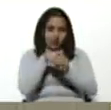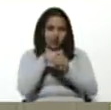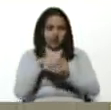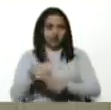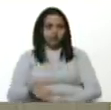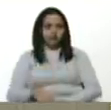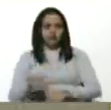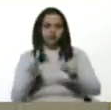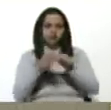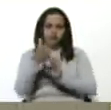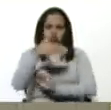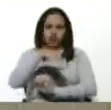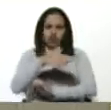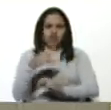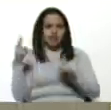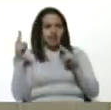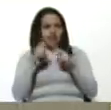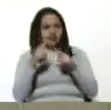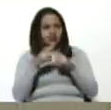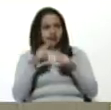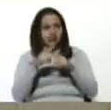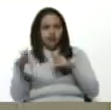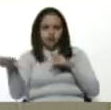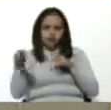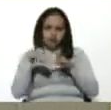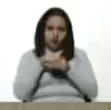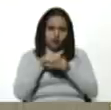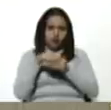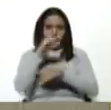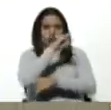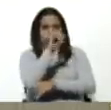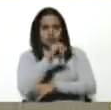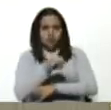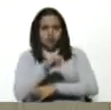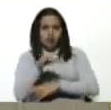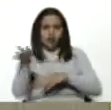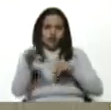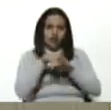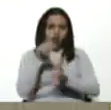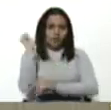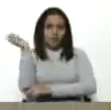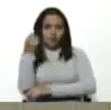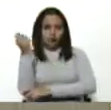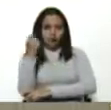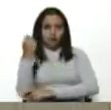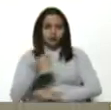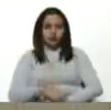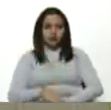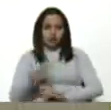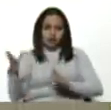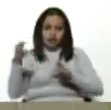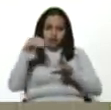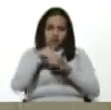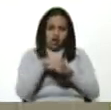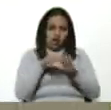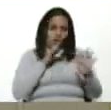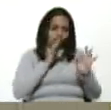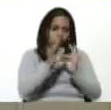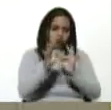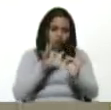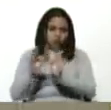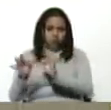por Táchira, que entraron por Zulia, que entraron por Apure y entraron y llegaron contagiados.